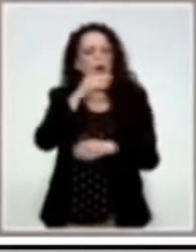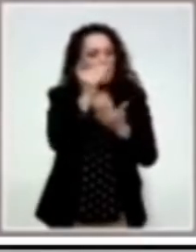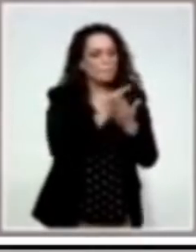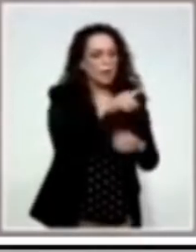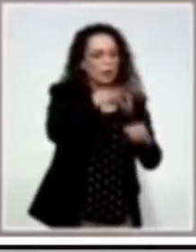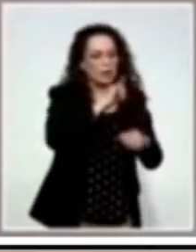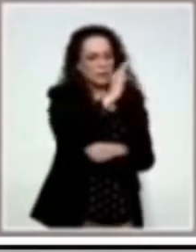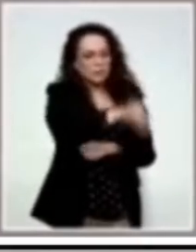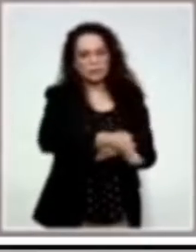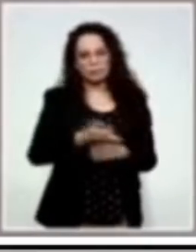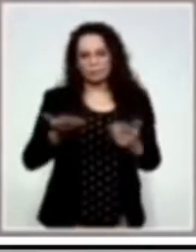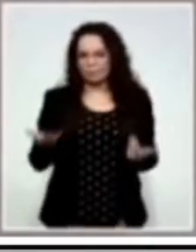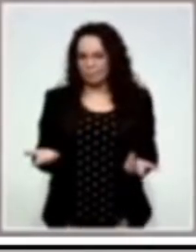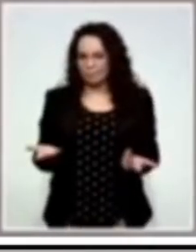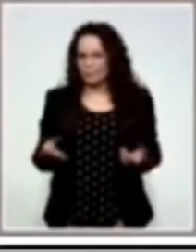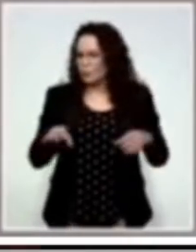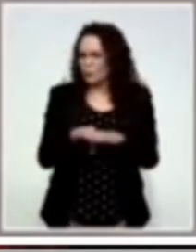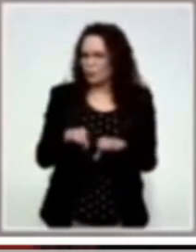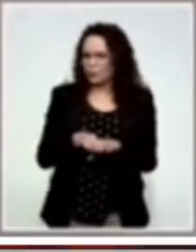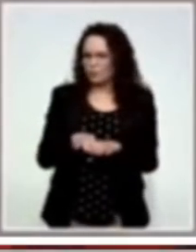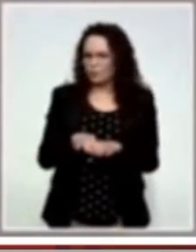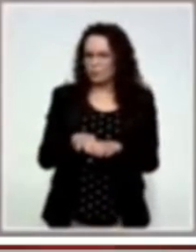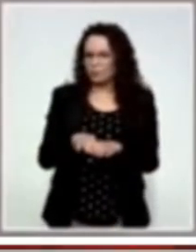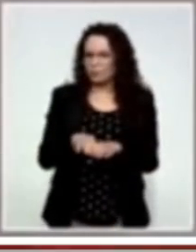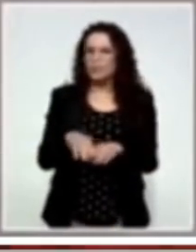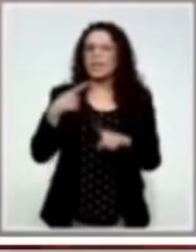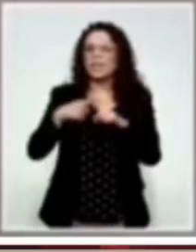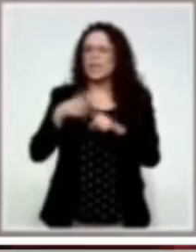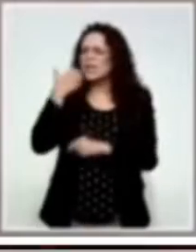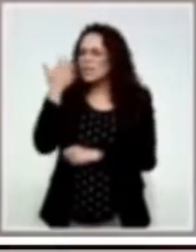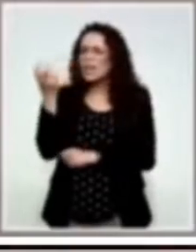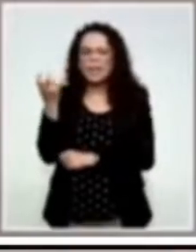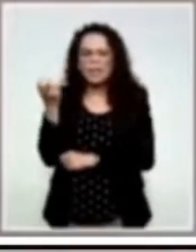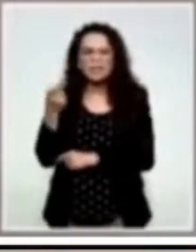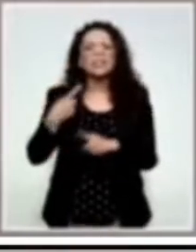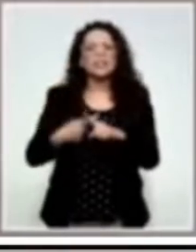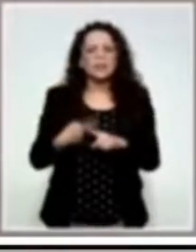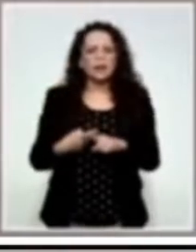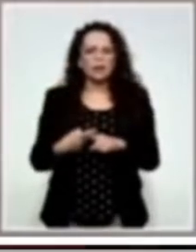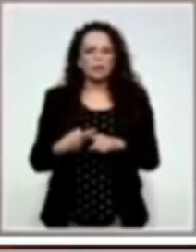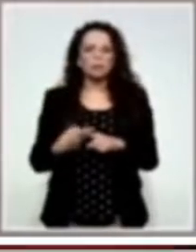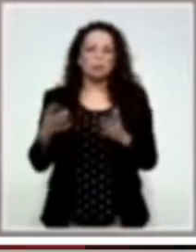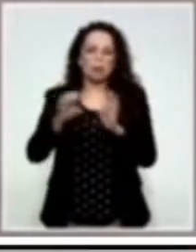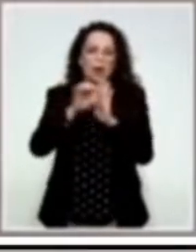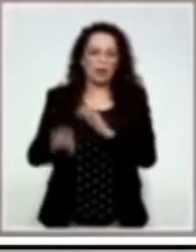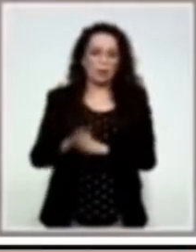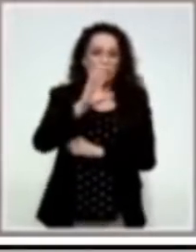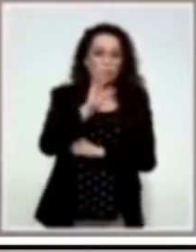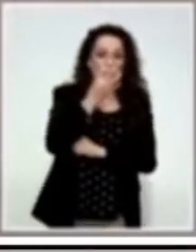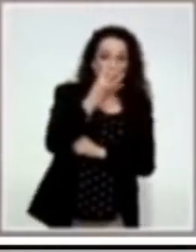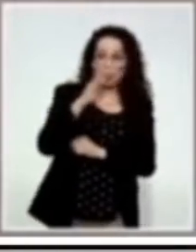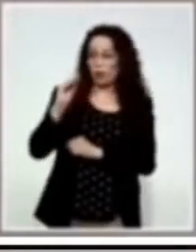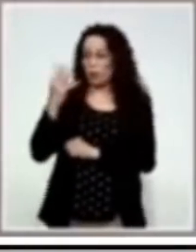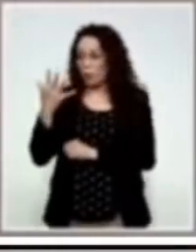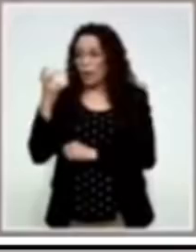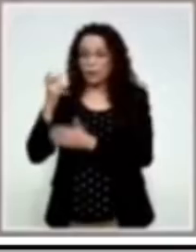hoy quieren que se quite la mayoría de 8 votos son los que tenían mayoría en 94, 95 cuando se pone la